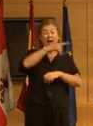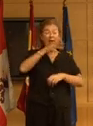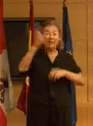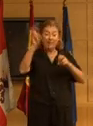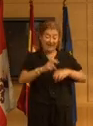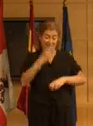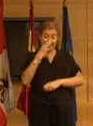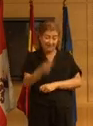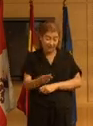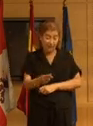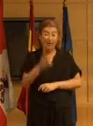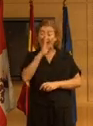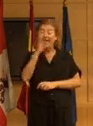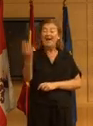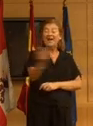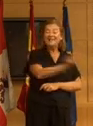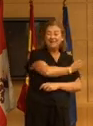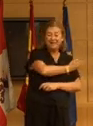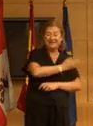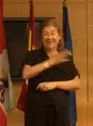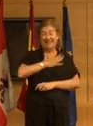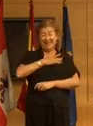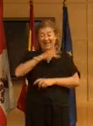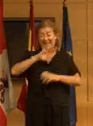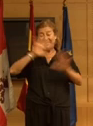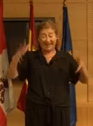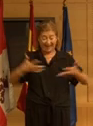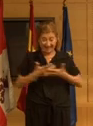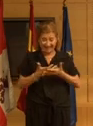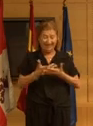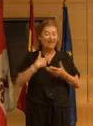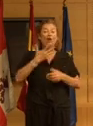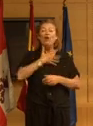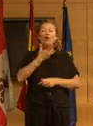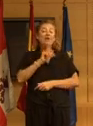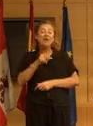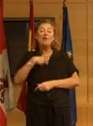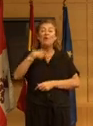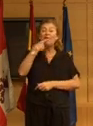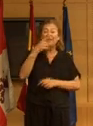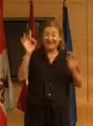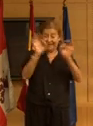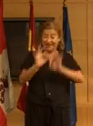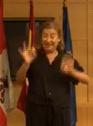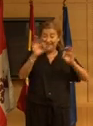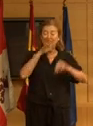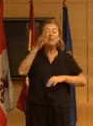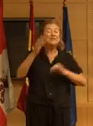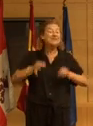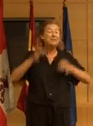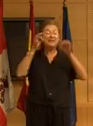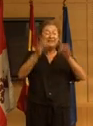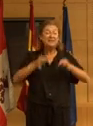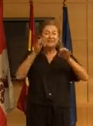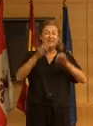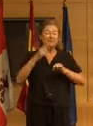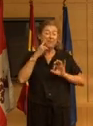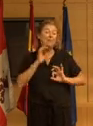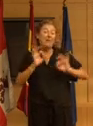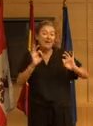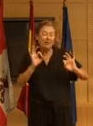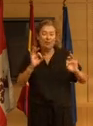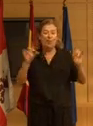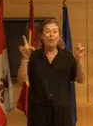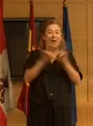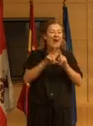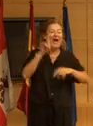mismo a través del streaming. No quiero mencionar a nadie porque siempre se corre el peligro de dejarte